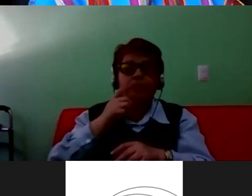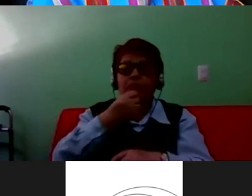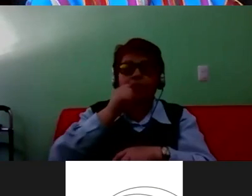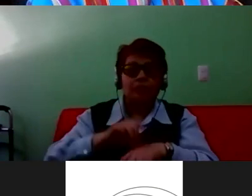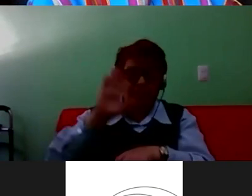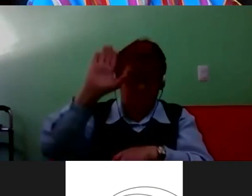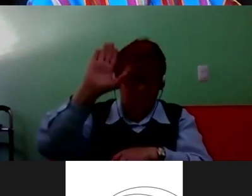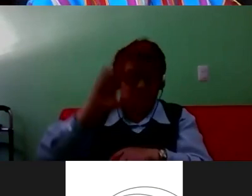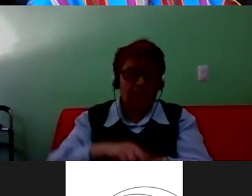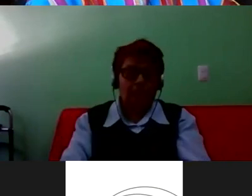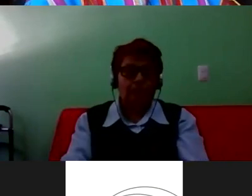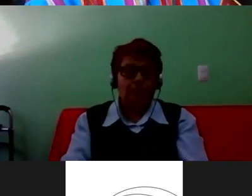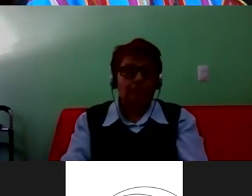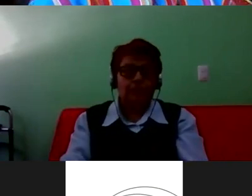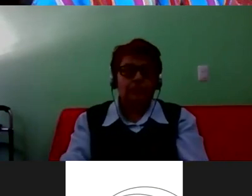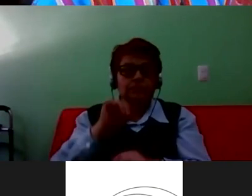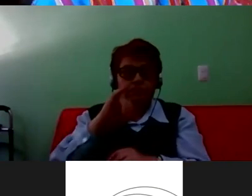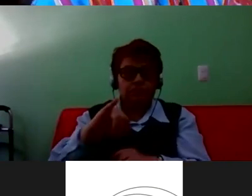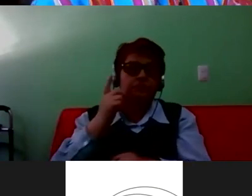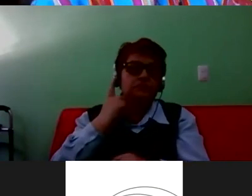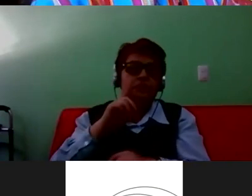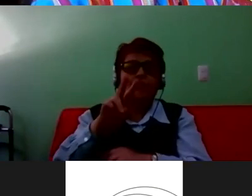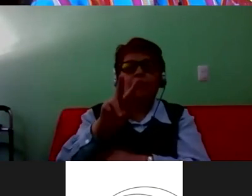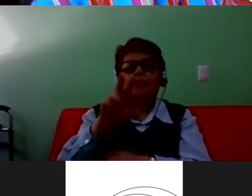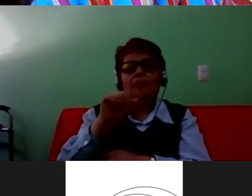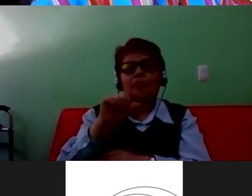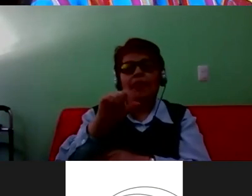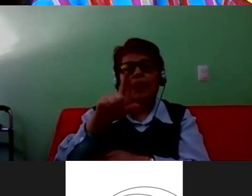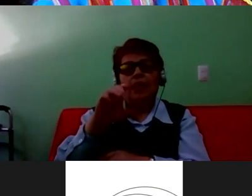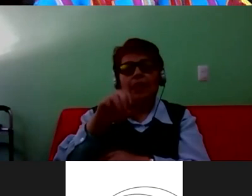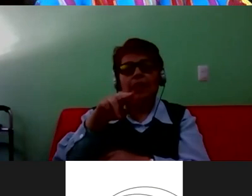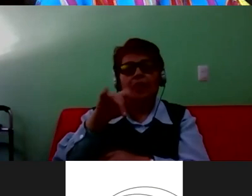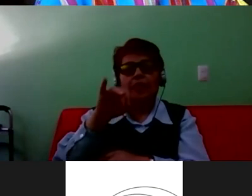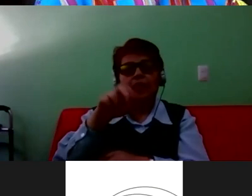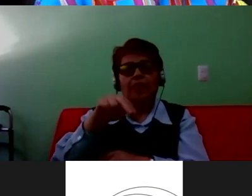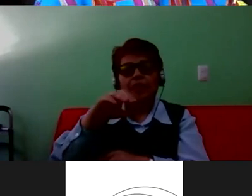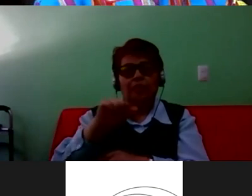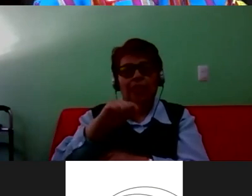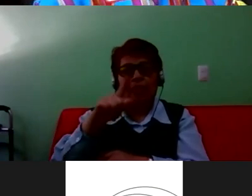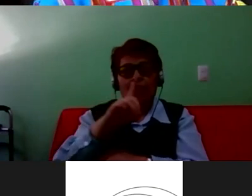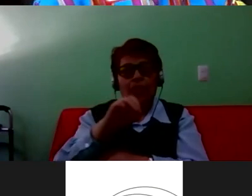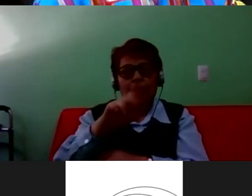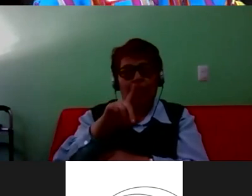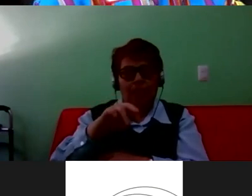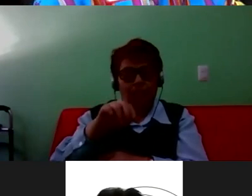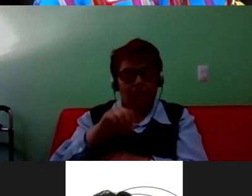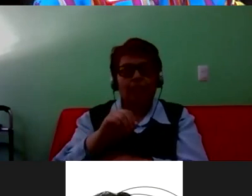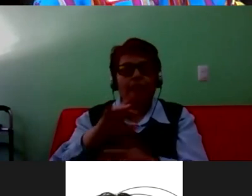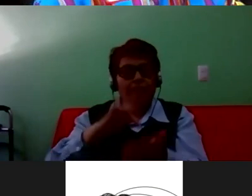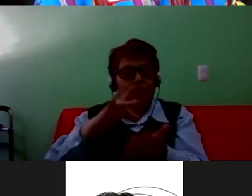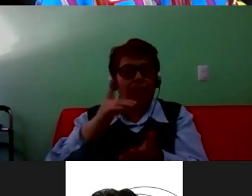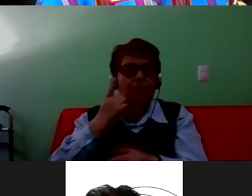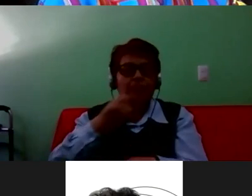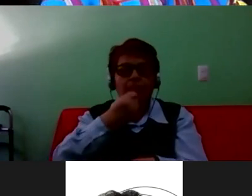favor. A ver, diputado Valentín Maldonado, por favor. Gracias, diputado secretario.